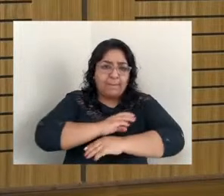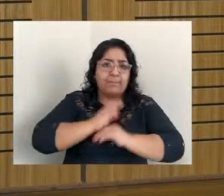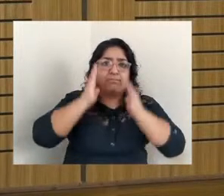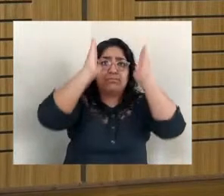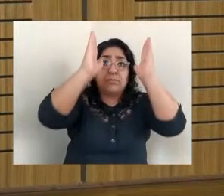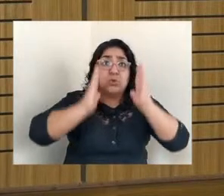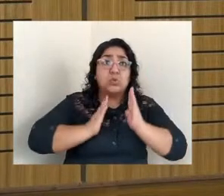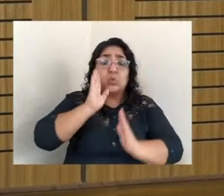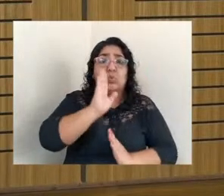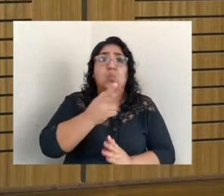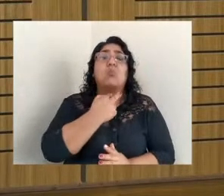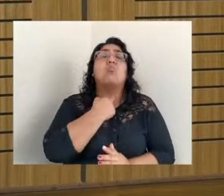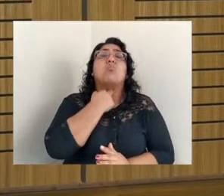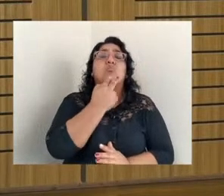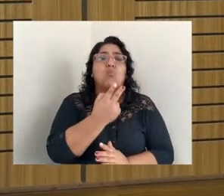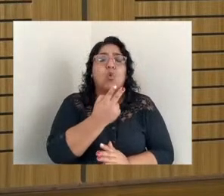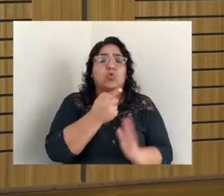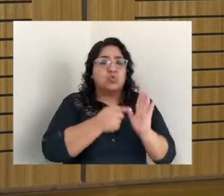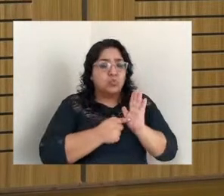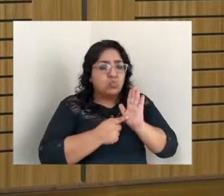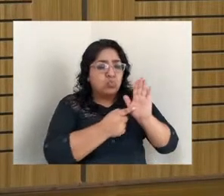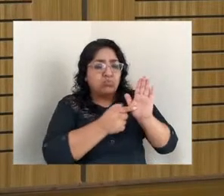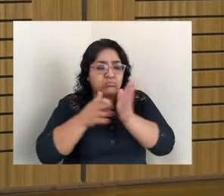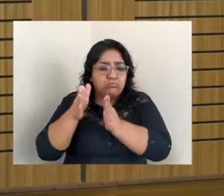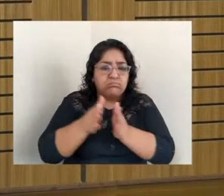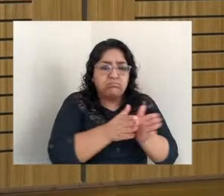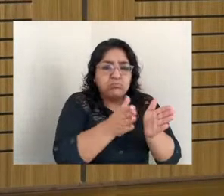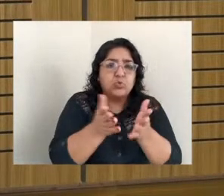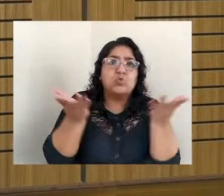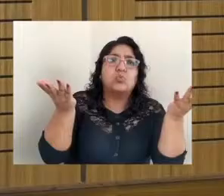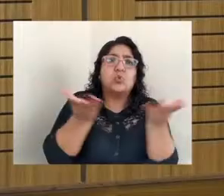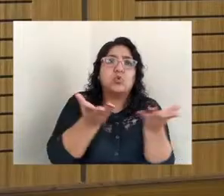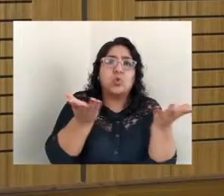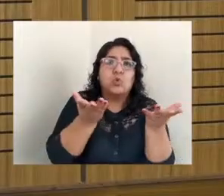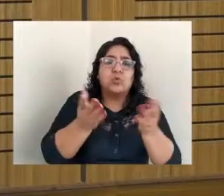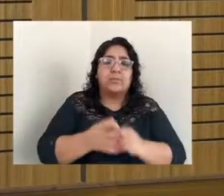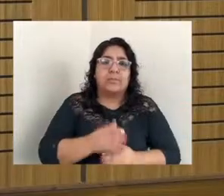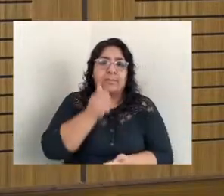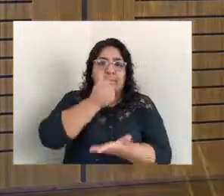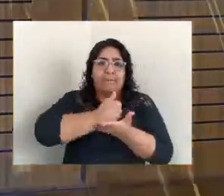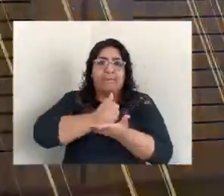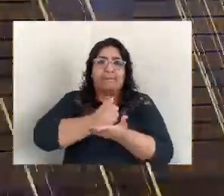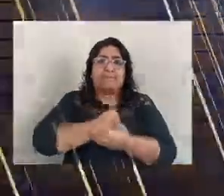solo tu voz puede señalarnos el camino. Amén.